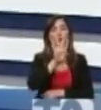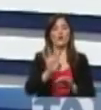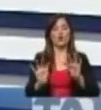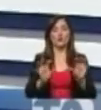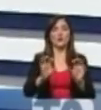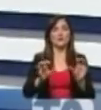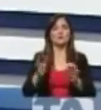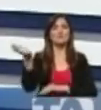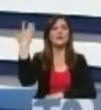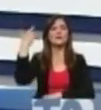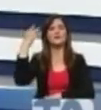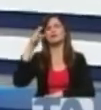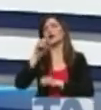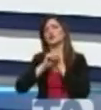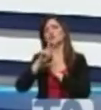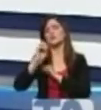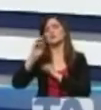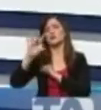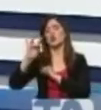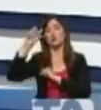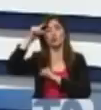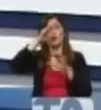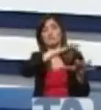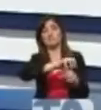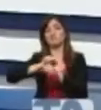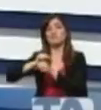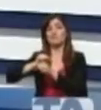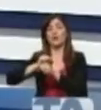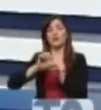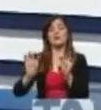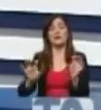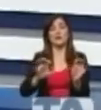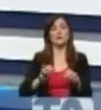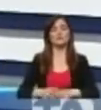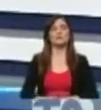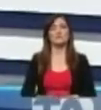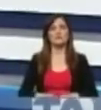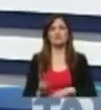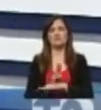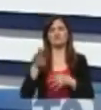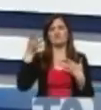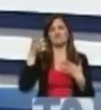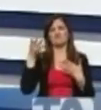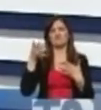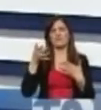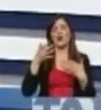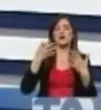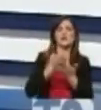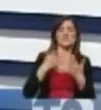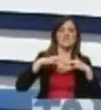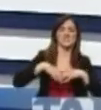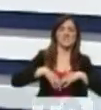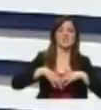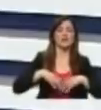radios incautadas por el gobierno desde el año 2009. El uso político de las estaciones habría reducido la pauta